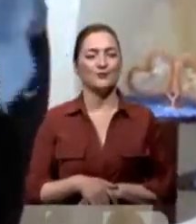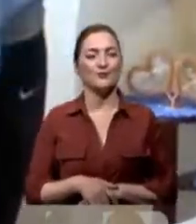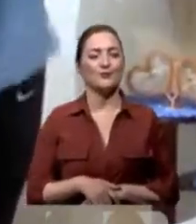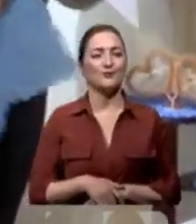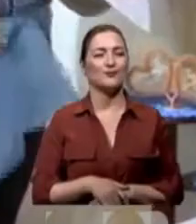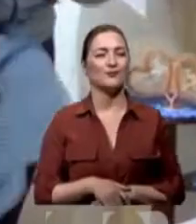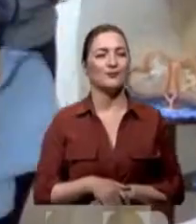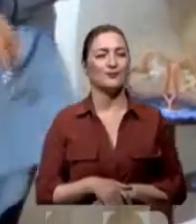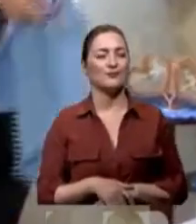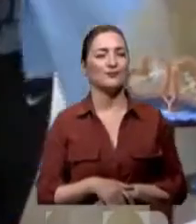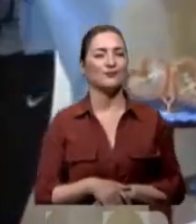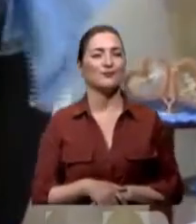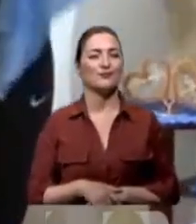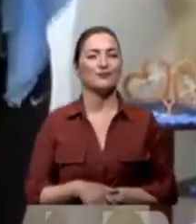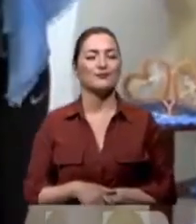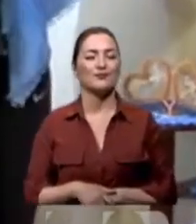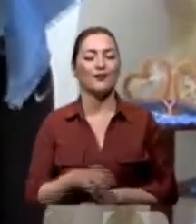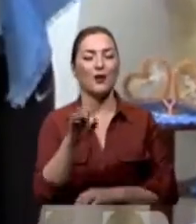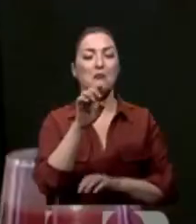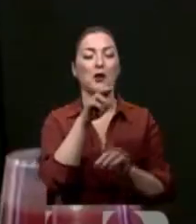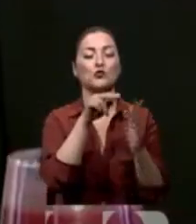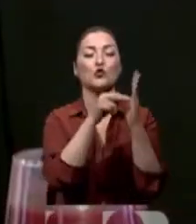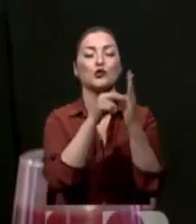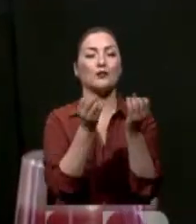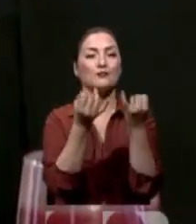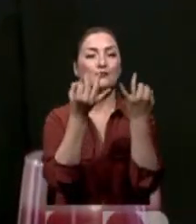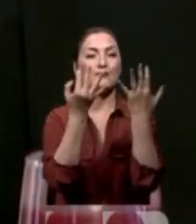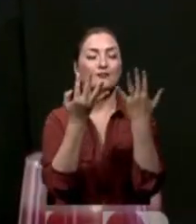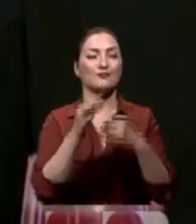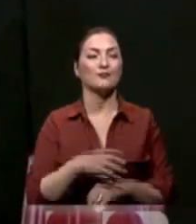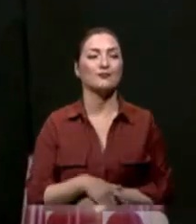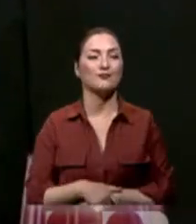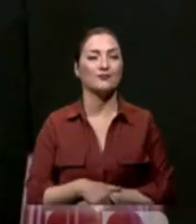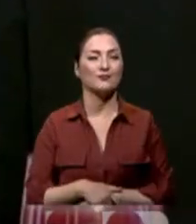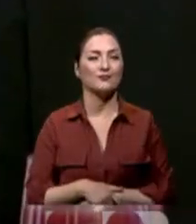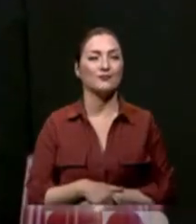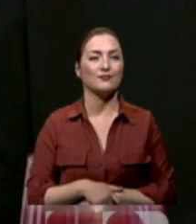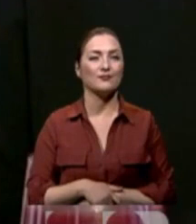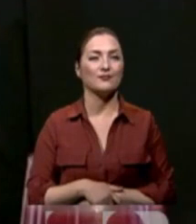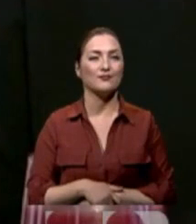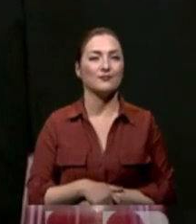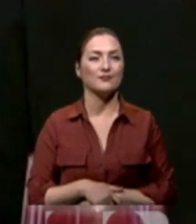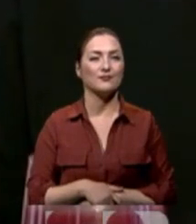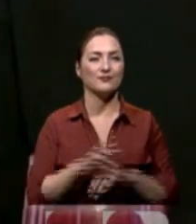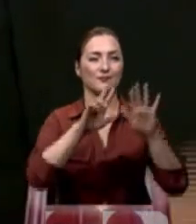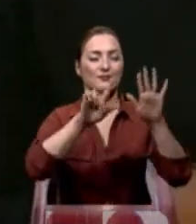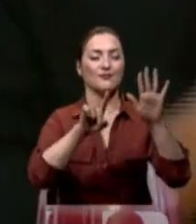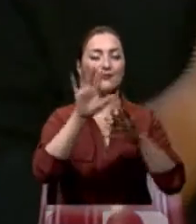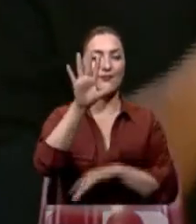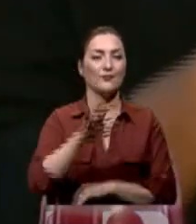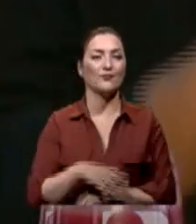Vamos ahora sí a conocer la calificación de Elizabeth Cabezas. Bueno, mi calificación para ustedes es de 8.5 sobre